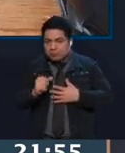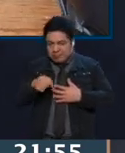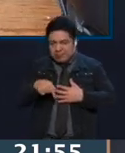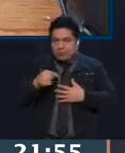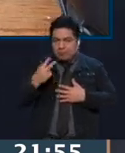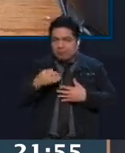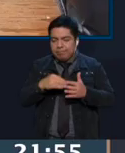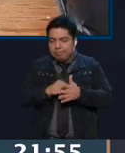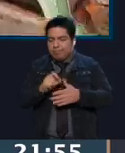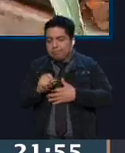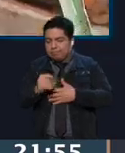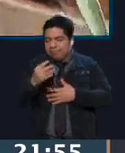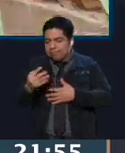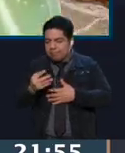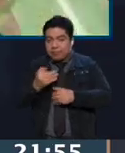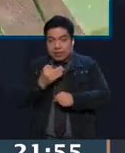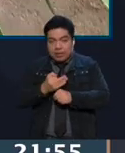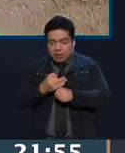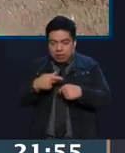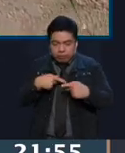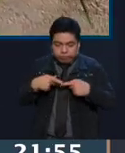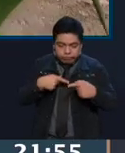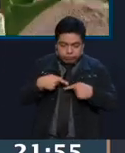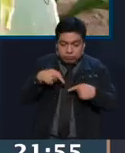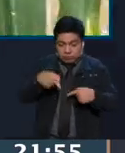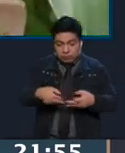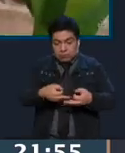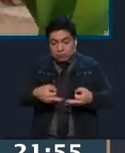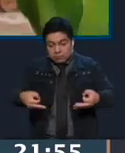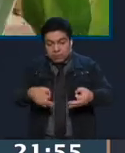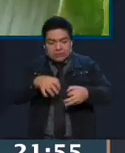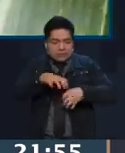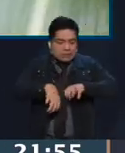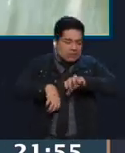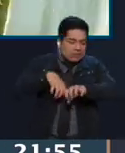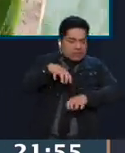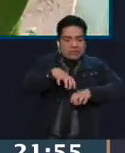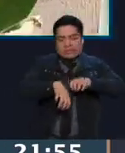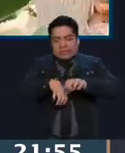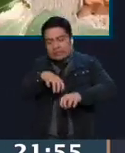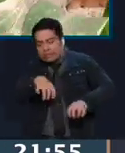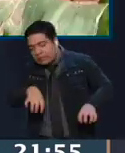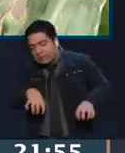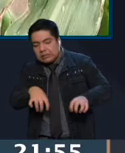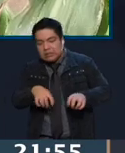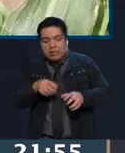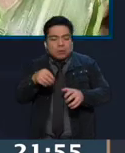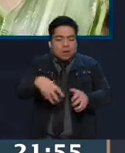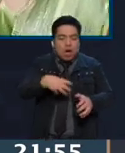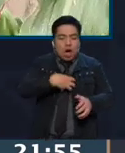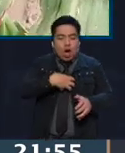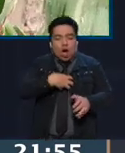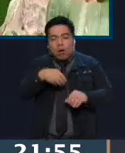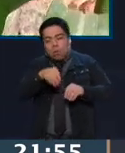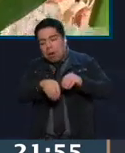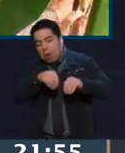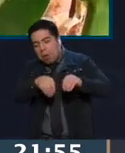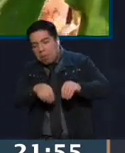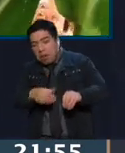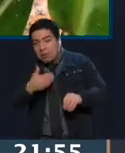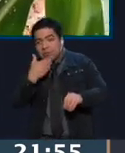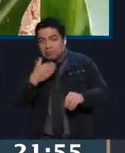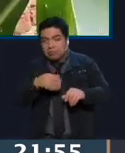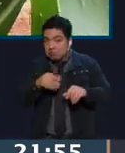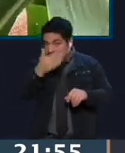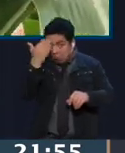¿no? Están en las labores de preparación de la tierra, hay que removerla, hay que abonarla para que la tierra, no sé si